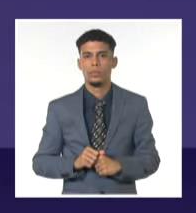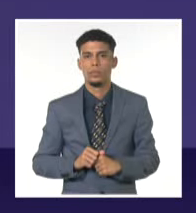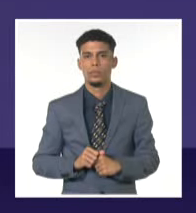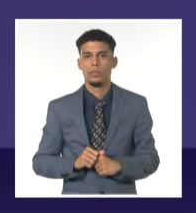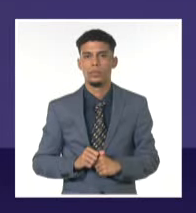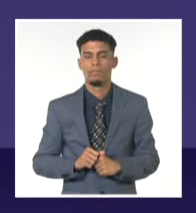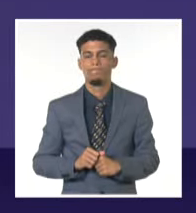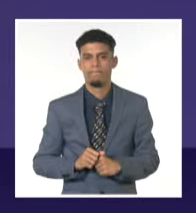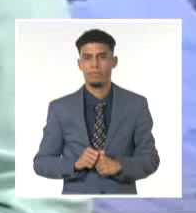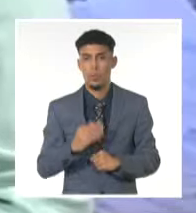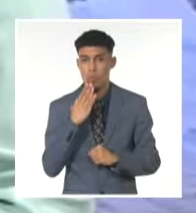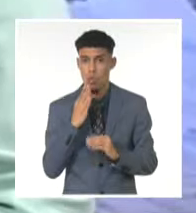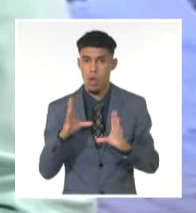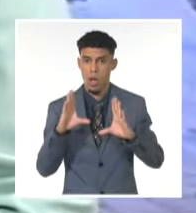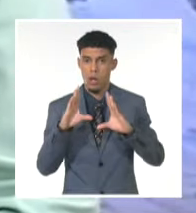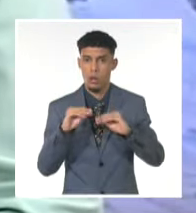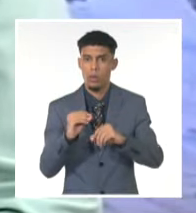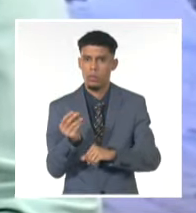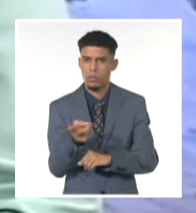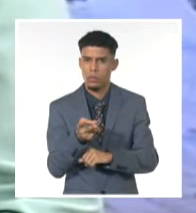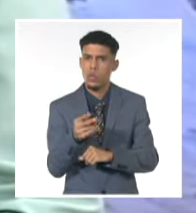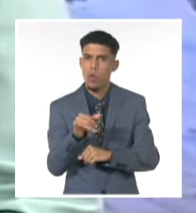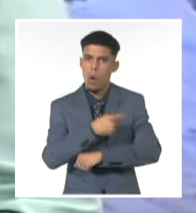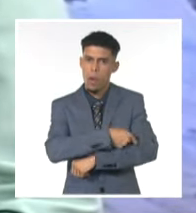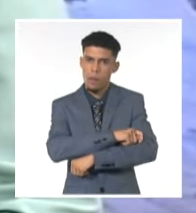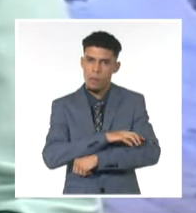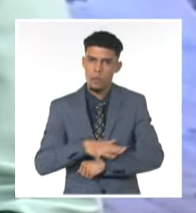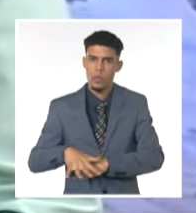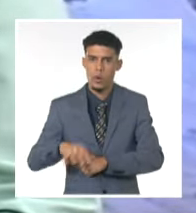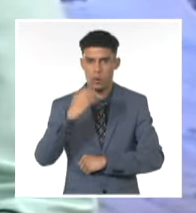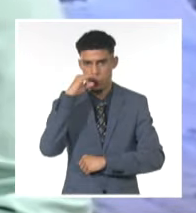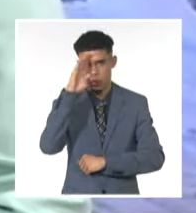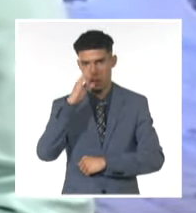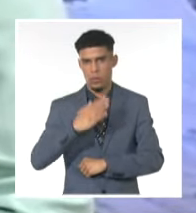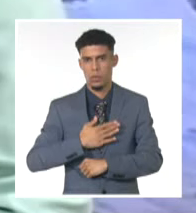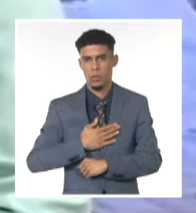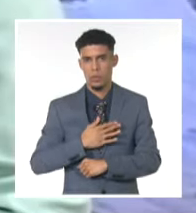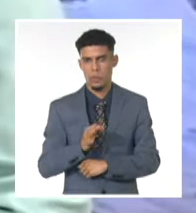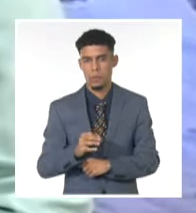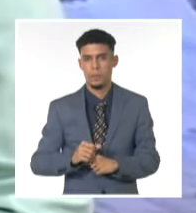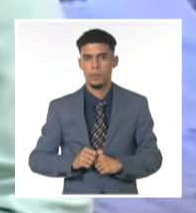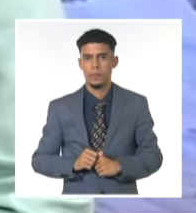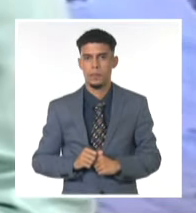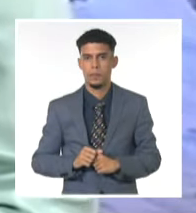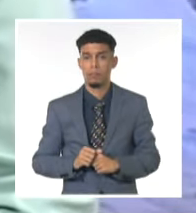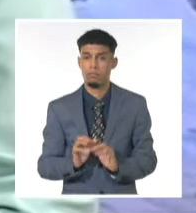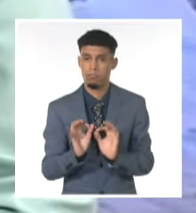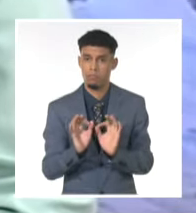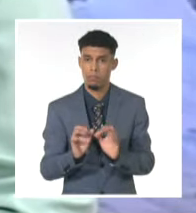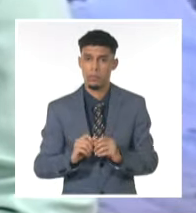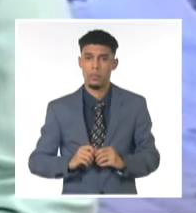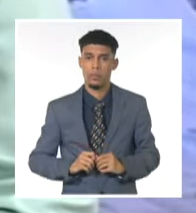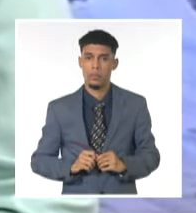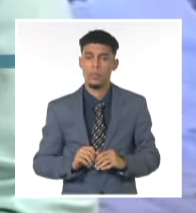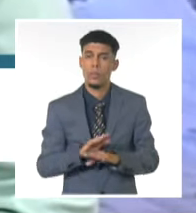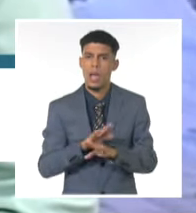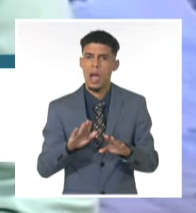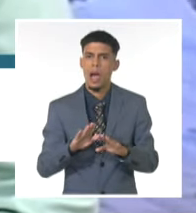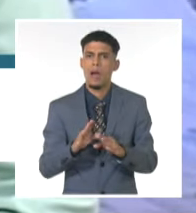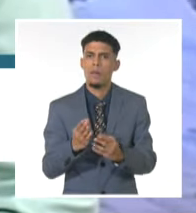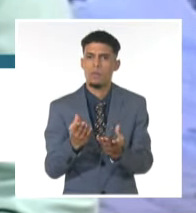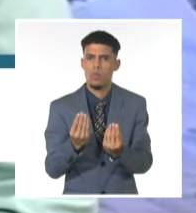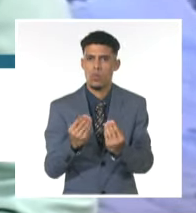Sí, las buenas noches para ustedes en el estudio y para toda la teleaudiencia de nuestro país. Y efectivamente, como se ha venido